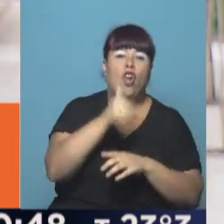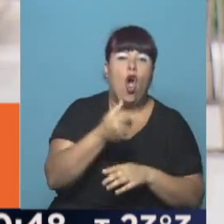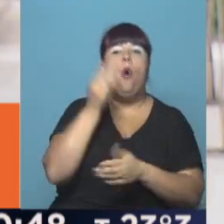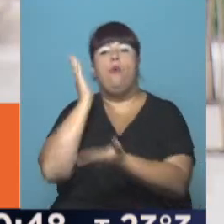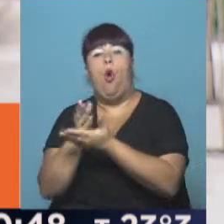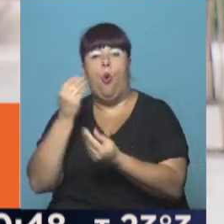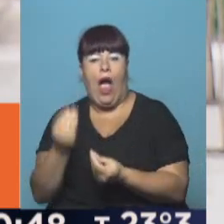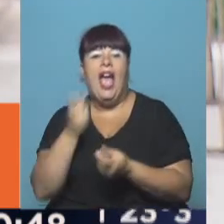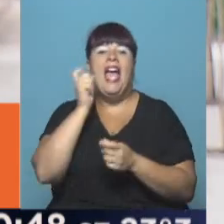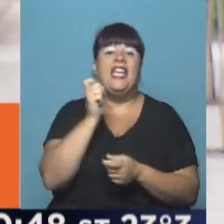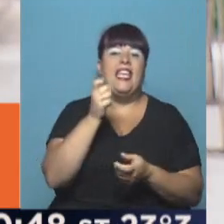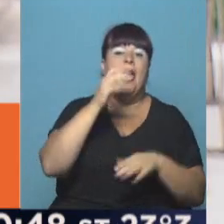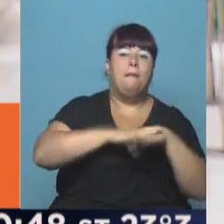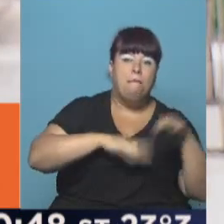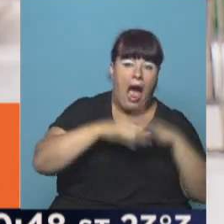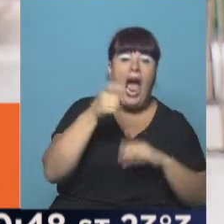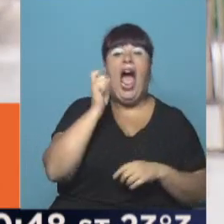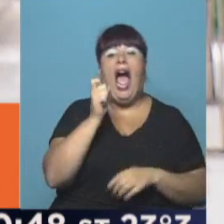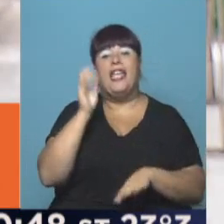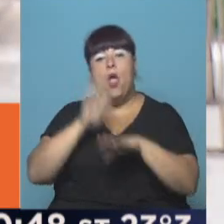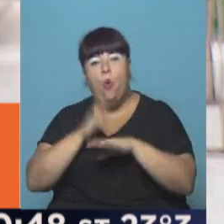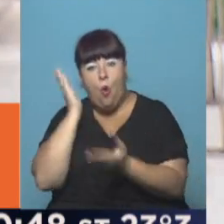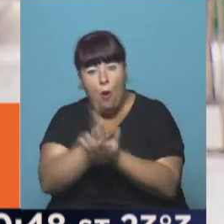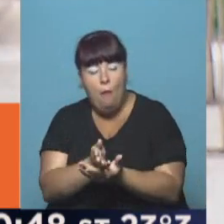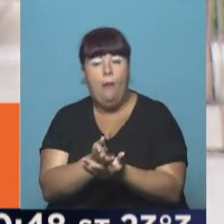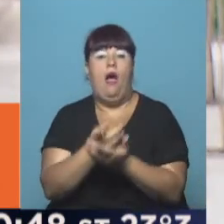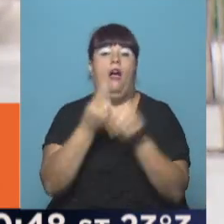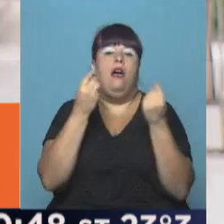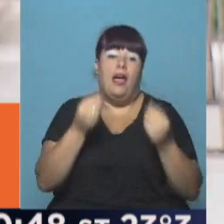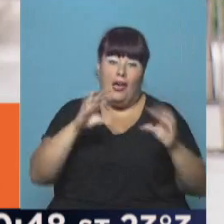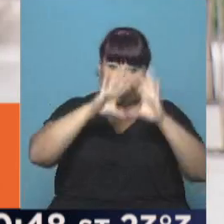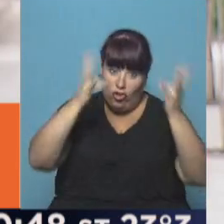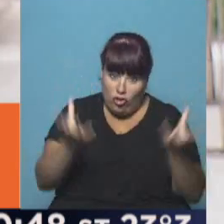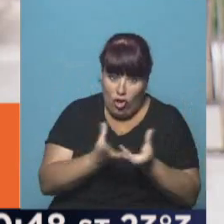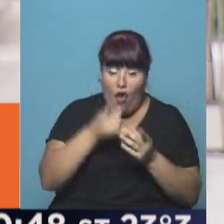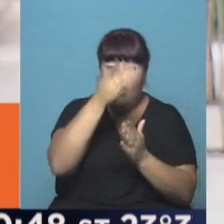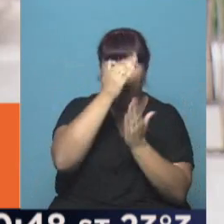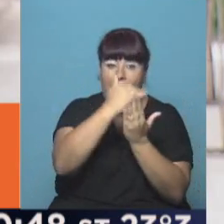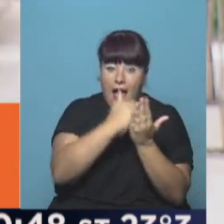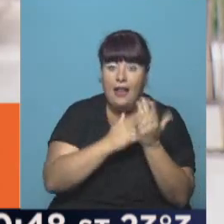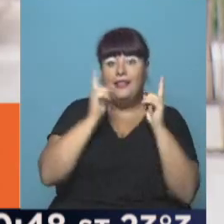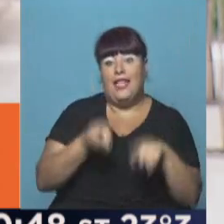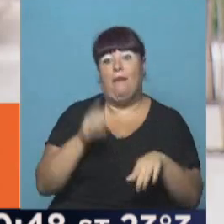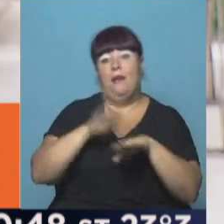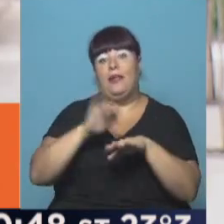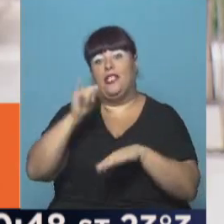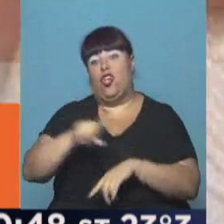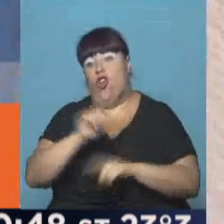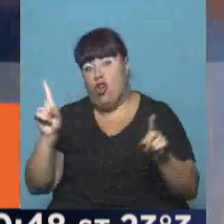penas, quiénes pueden ser autores, a quiénes se les puede aplicar una pena, y dentro de esa categoría también está la